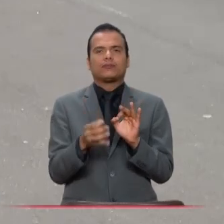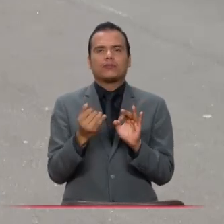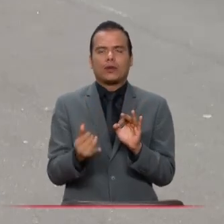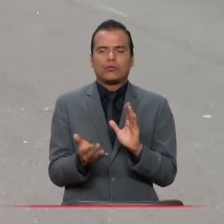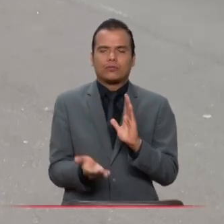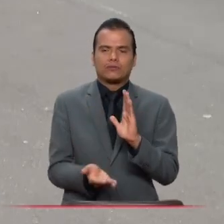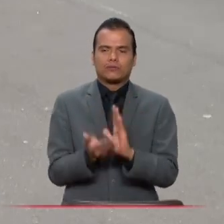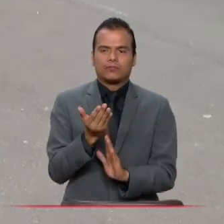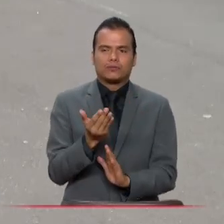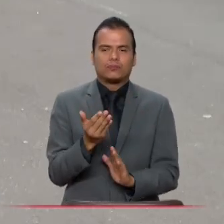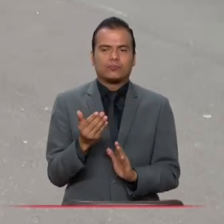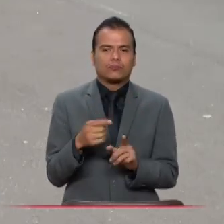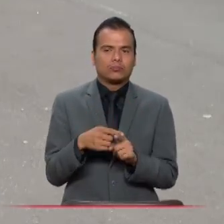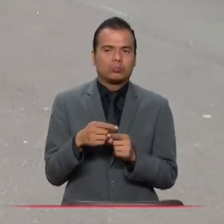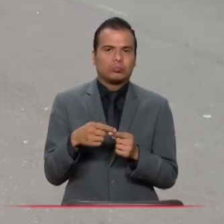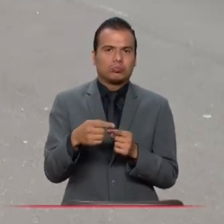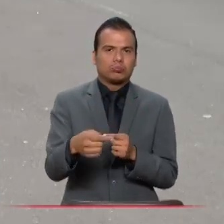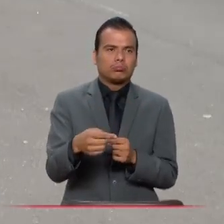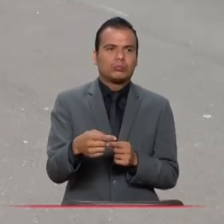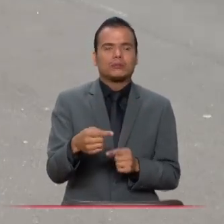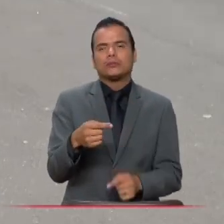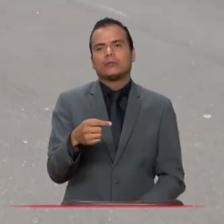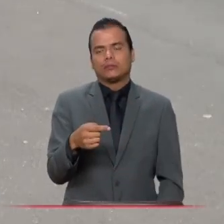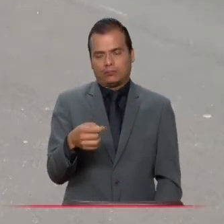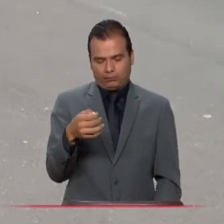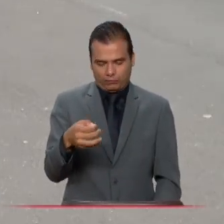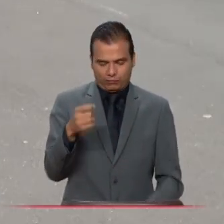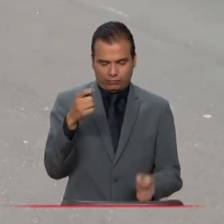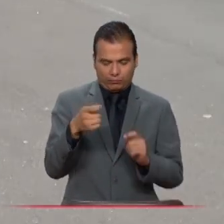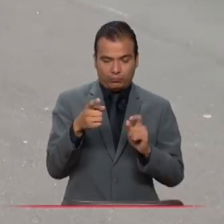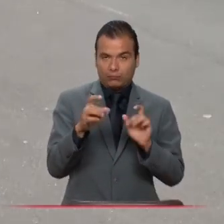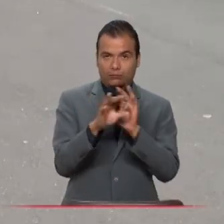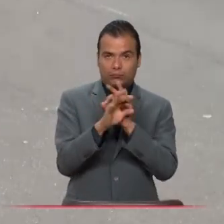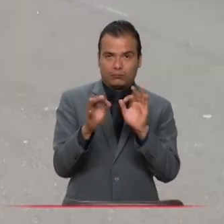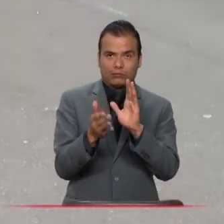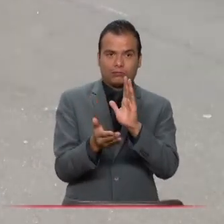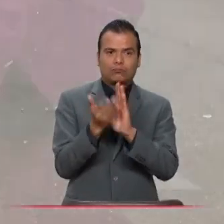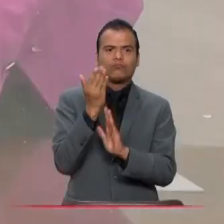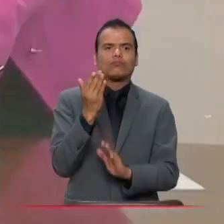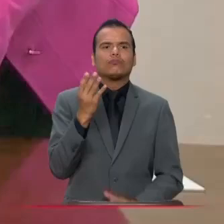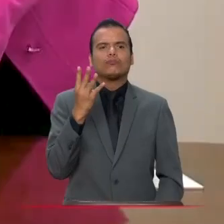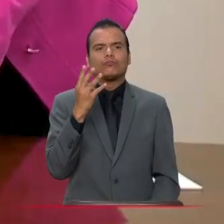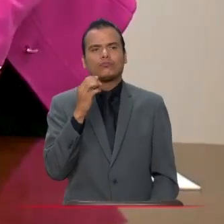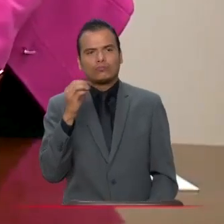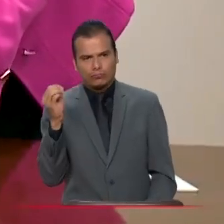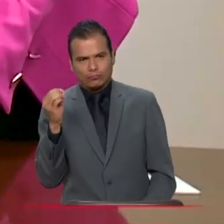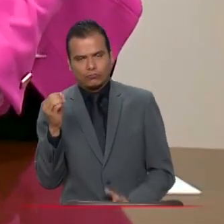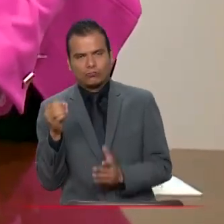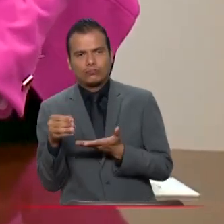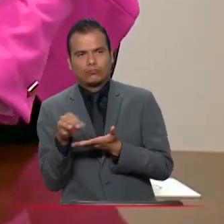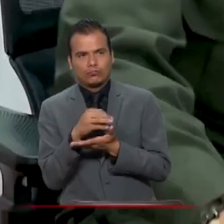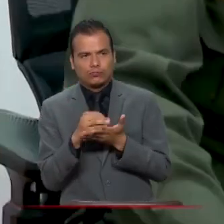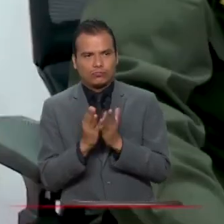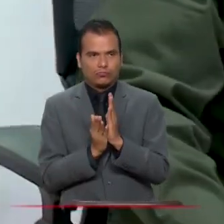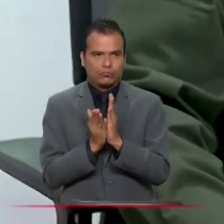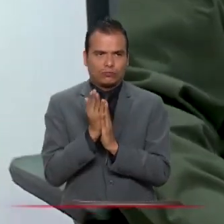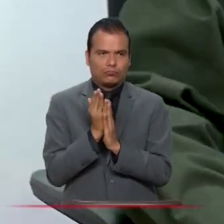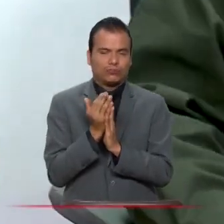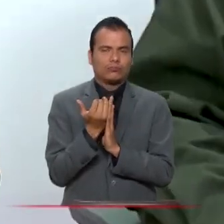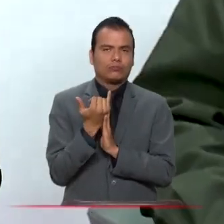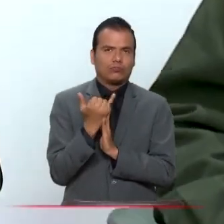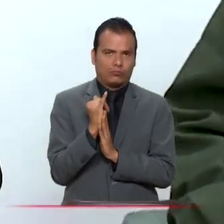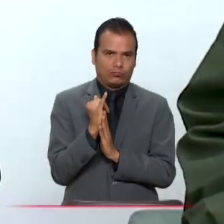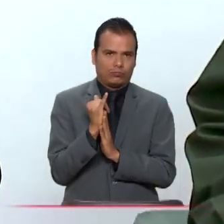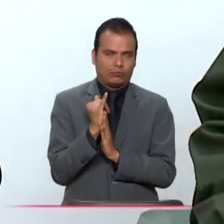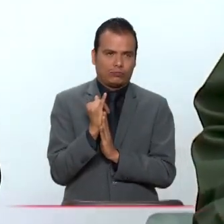verse reflejados en las diferentes estaciones de gasolina a partir de las próximas horas. Serán reflejados a